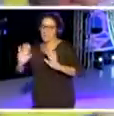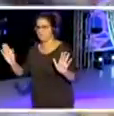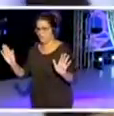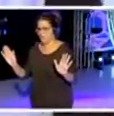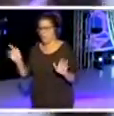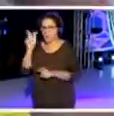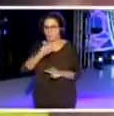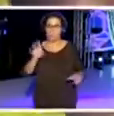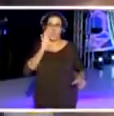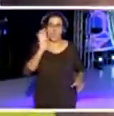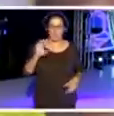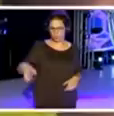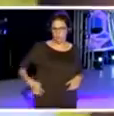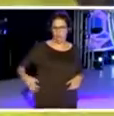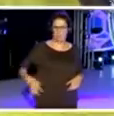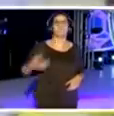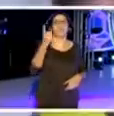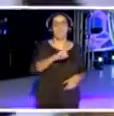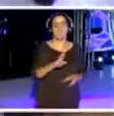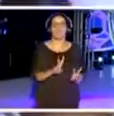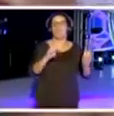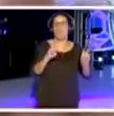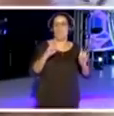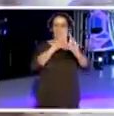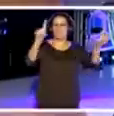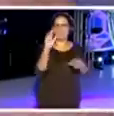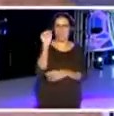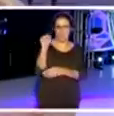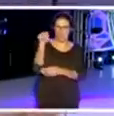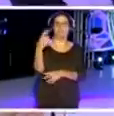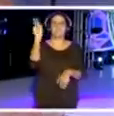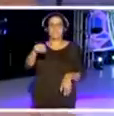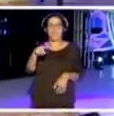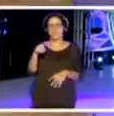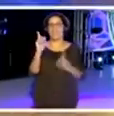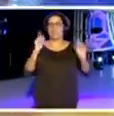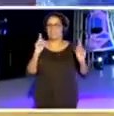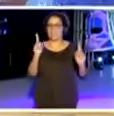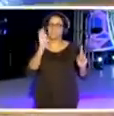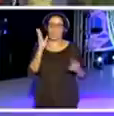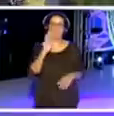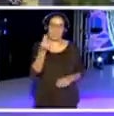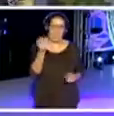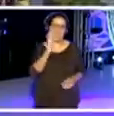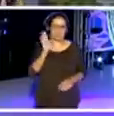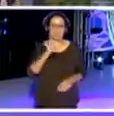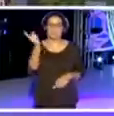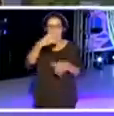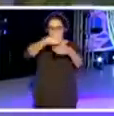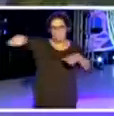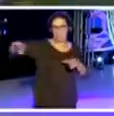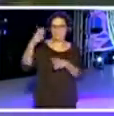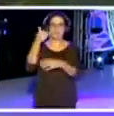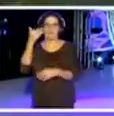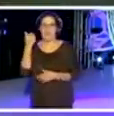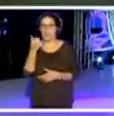Corrupto la infanta, la nueva rumasa, como el caso Burtel, tarjeta de Bankia. Ladrones